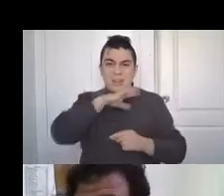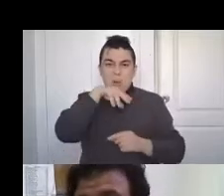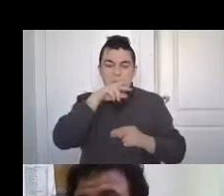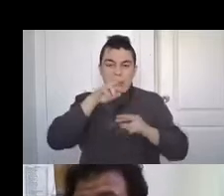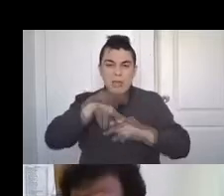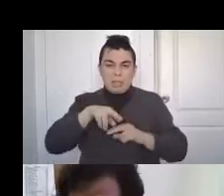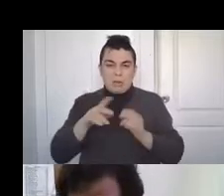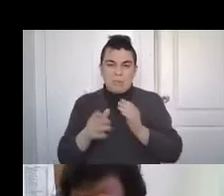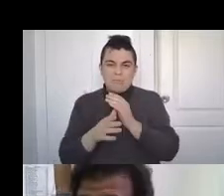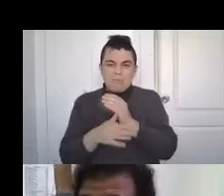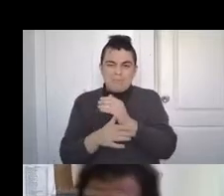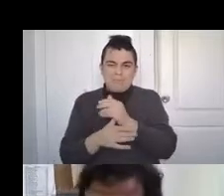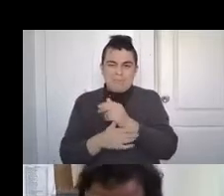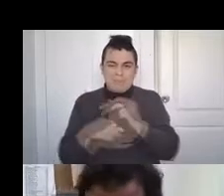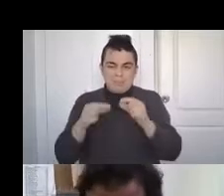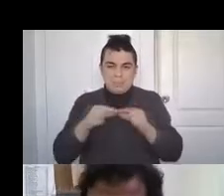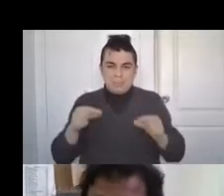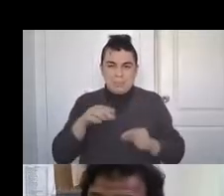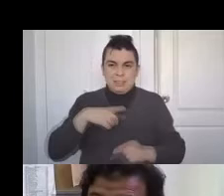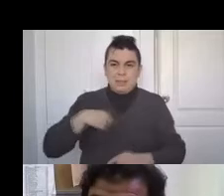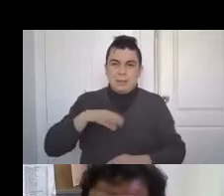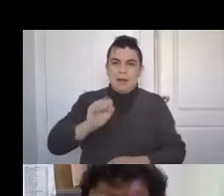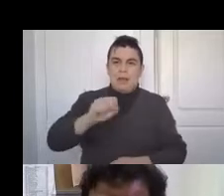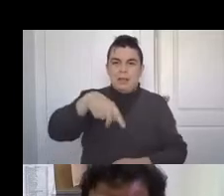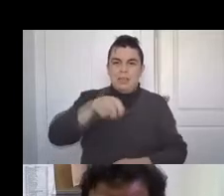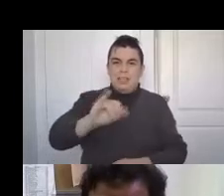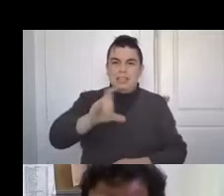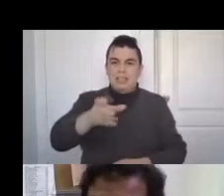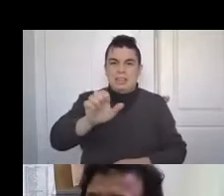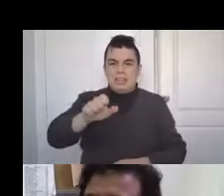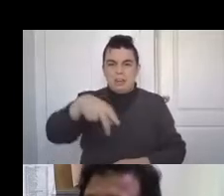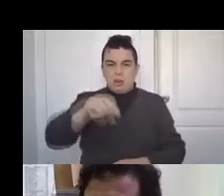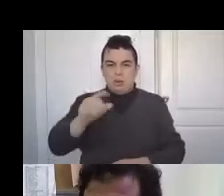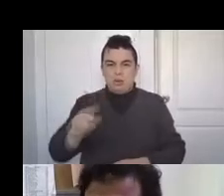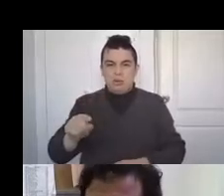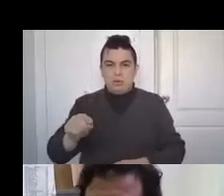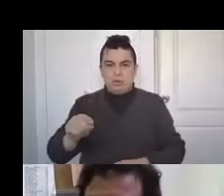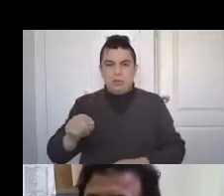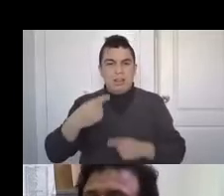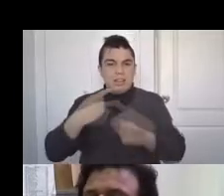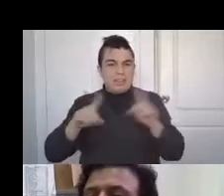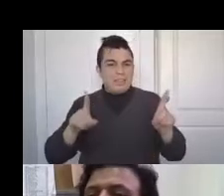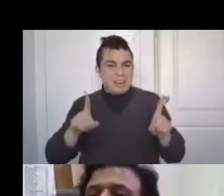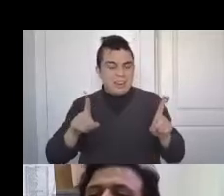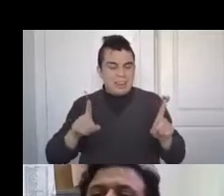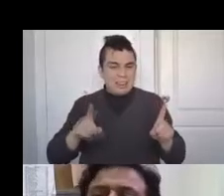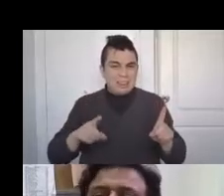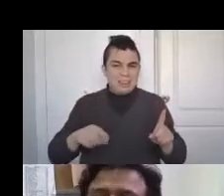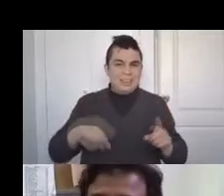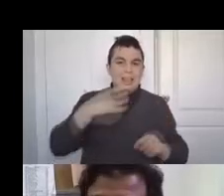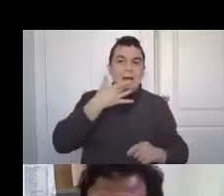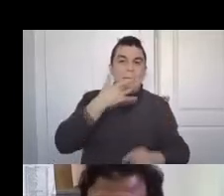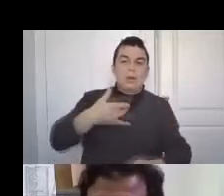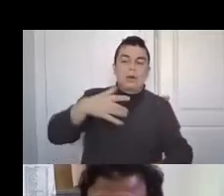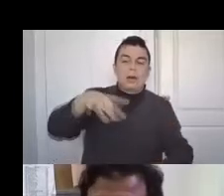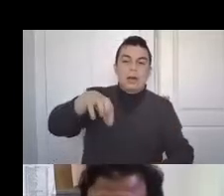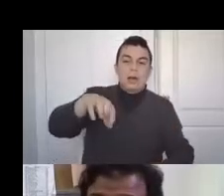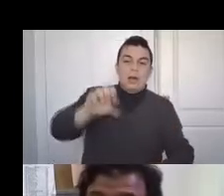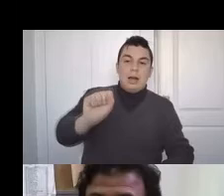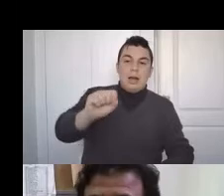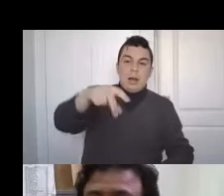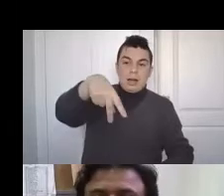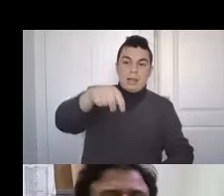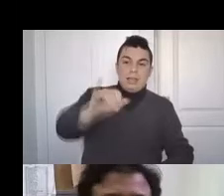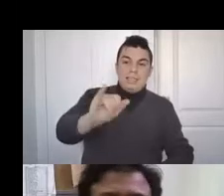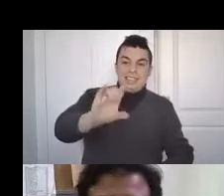es anticuerpo, no es antígeno. Porque el antígeno es diferente. El antígeno es la proteína viral. Y